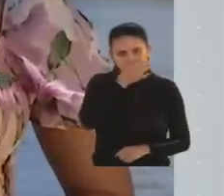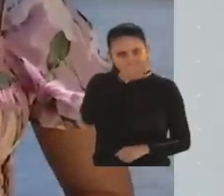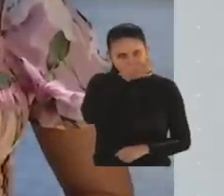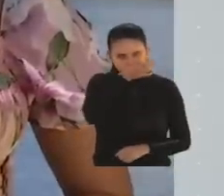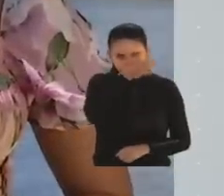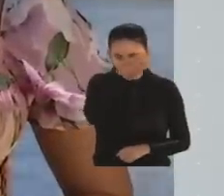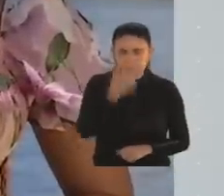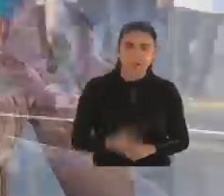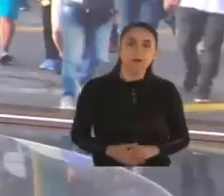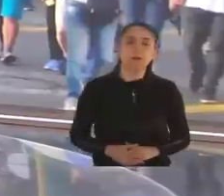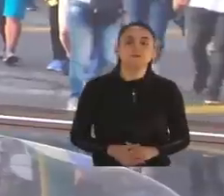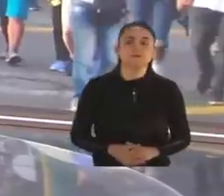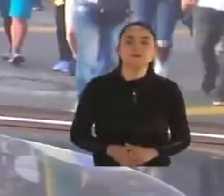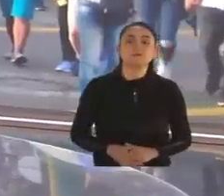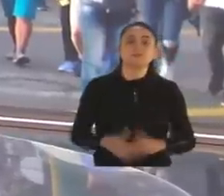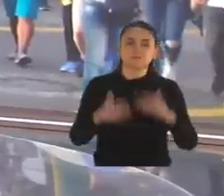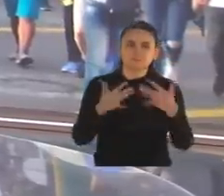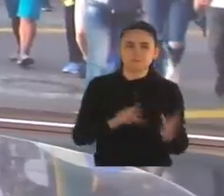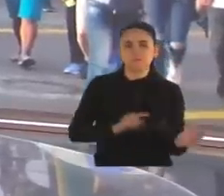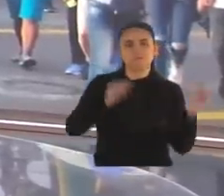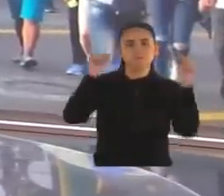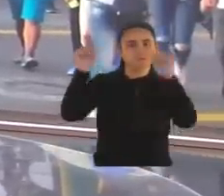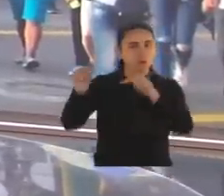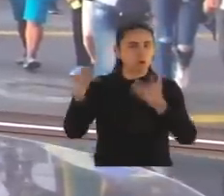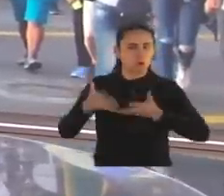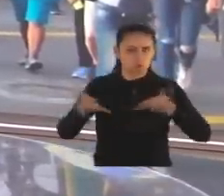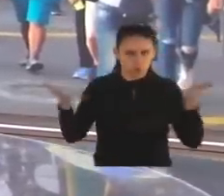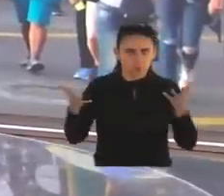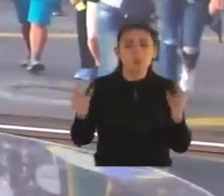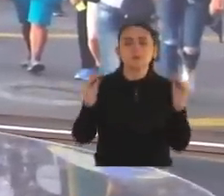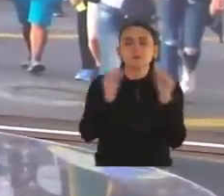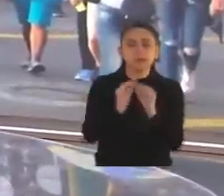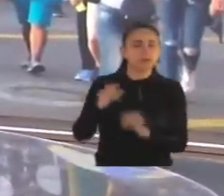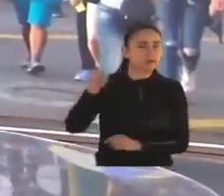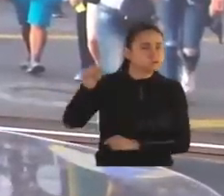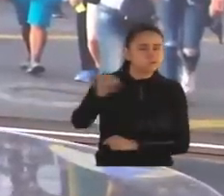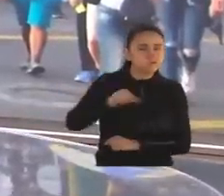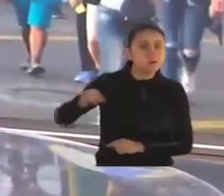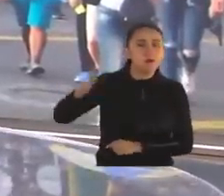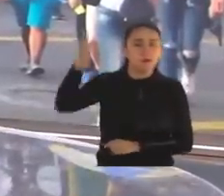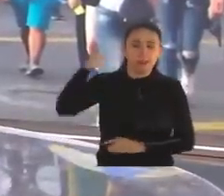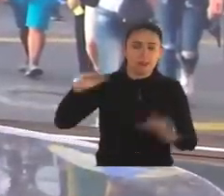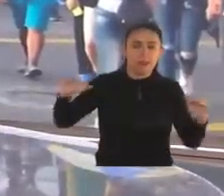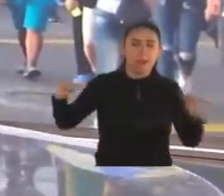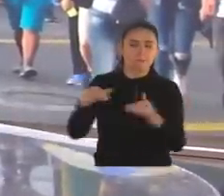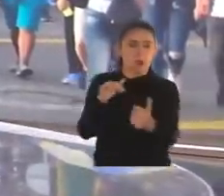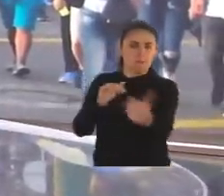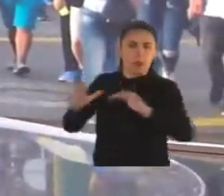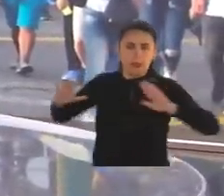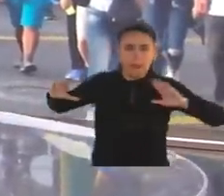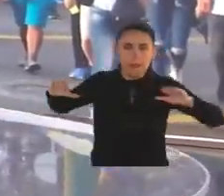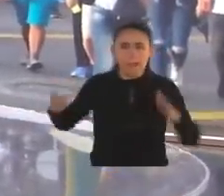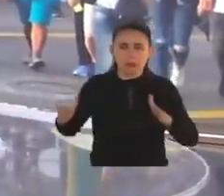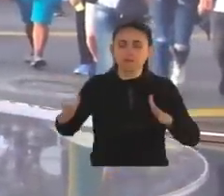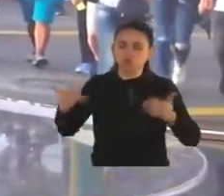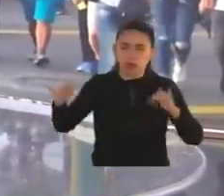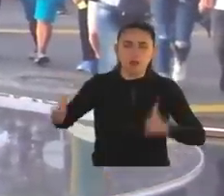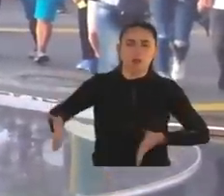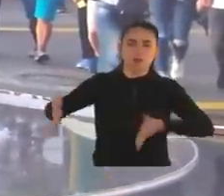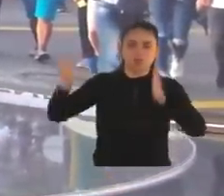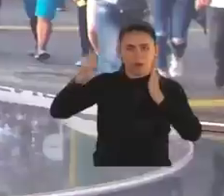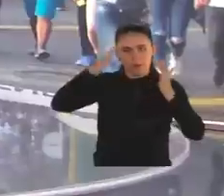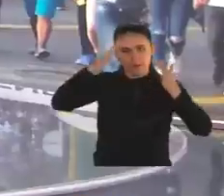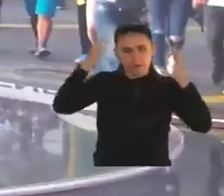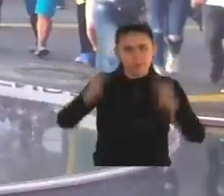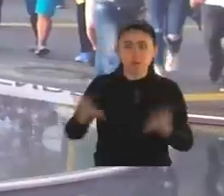país. Nos vamos para otro lugar de Colombia porque ya se volvió a normalizar el tráfico vehicular sobre las vías nacionales en Santander que,